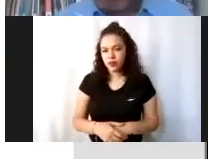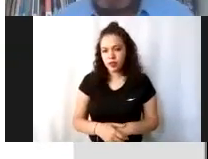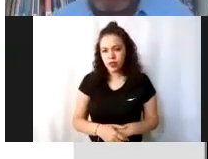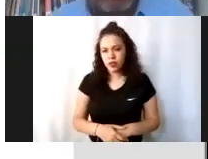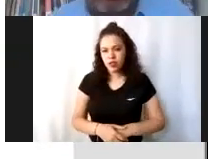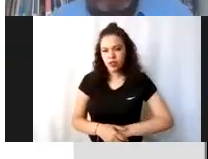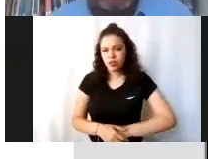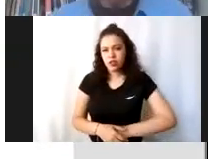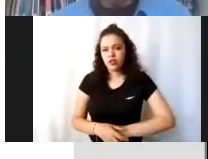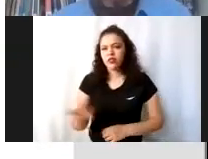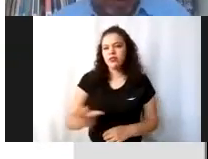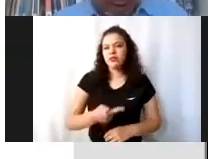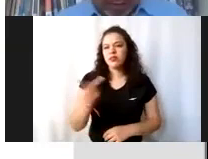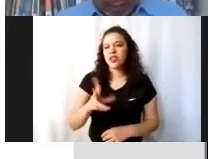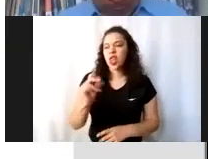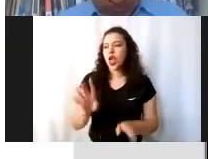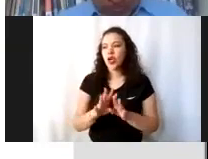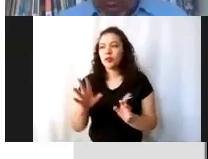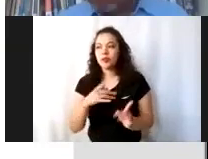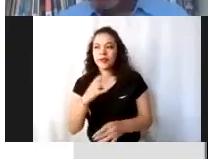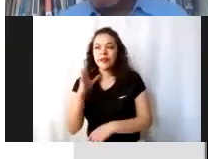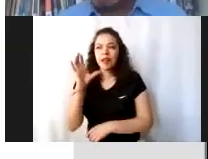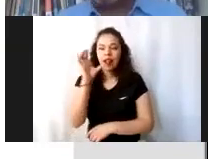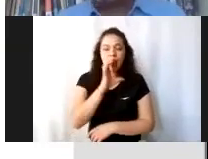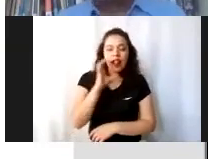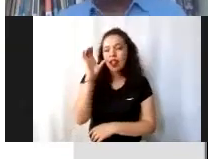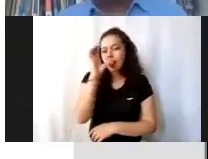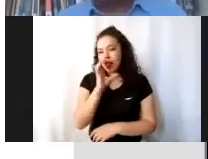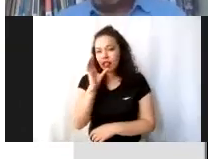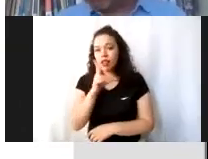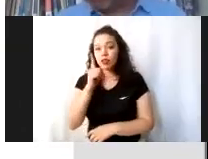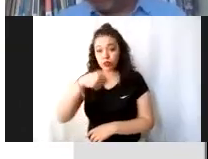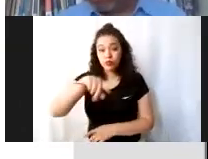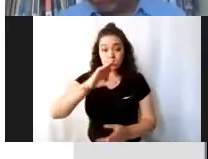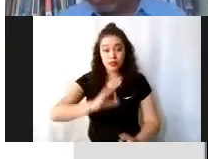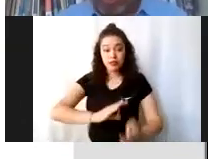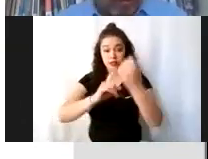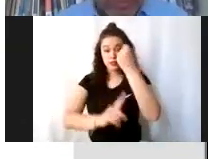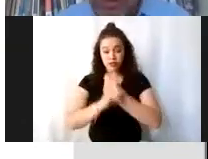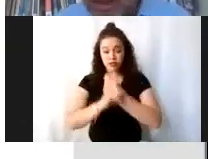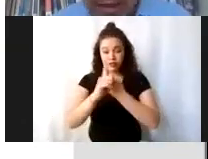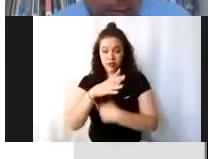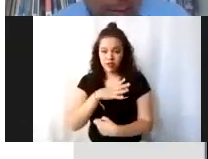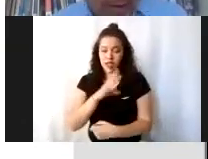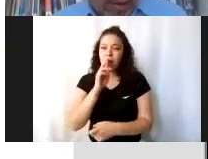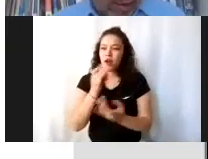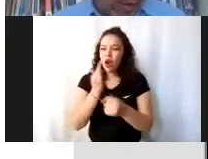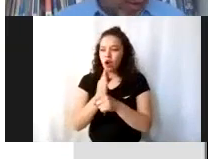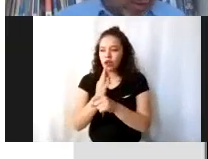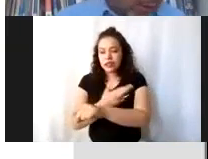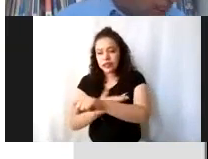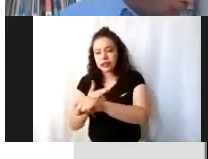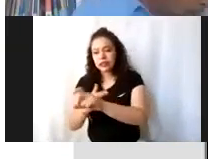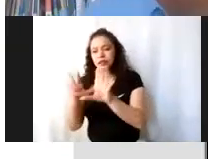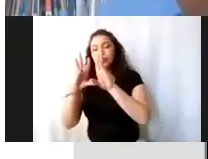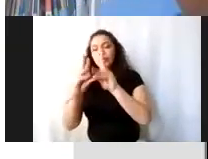Y estas preguntas no son ociosas, ¿eh? Porque ustedes se pueden enfrentar a ello. Prefiero que lo dilucidemos aquí. Y no